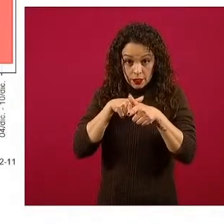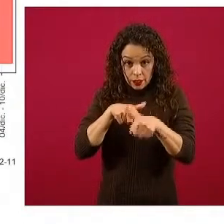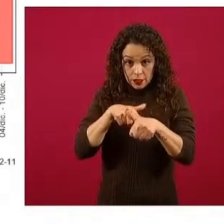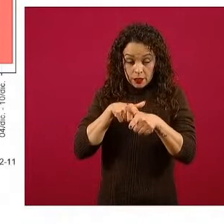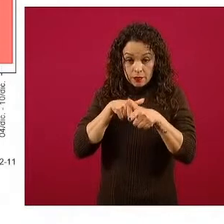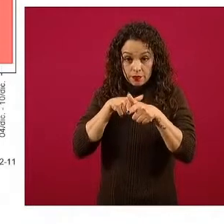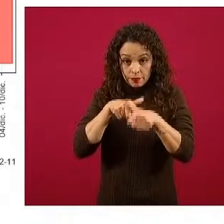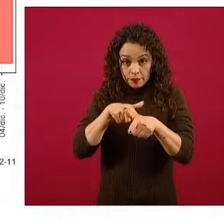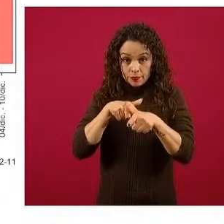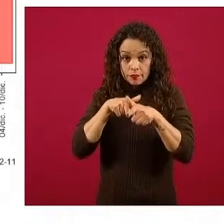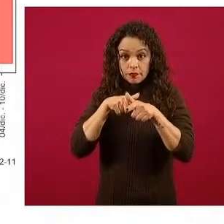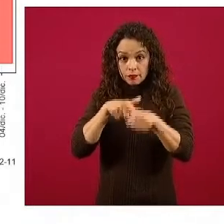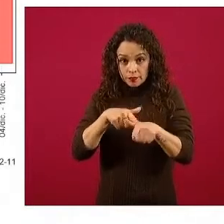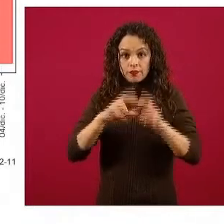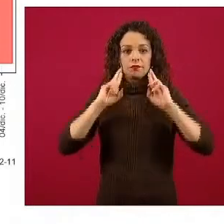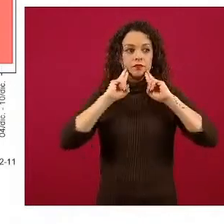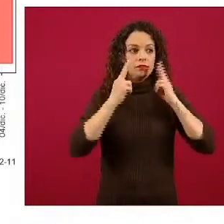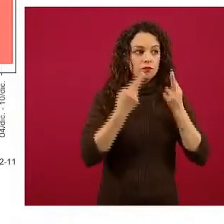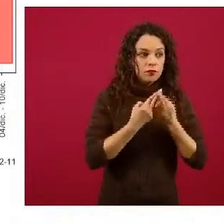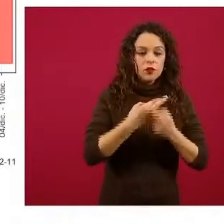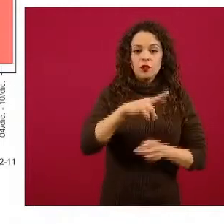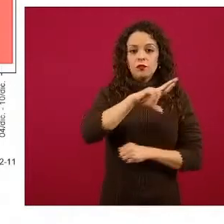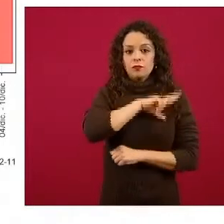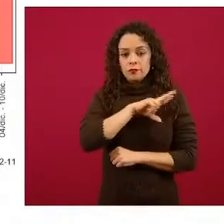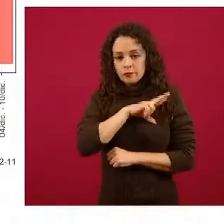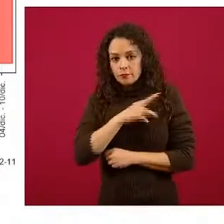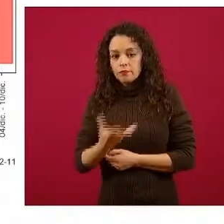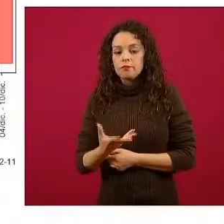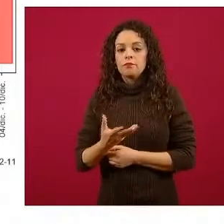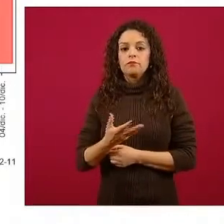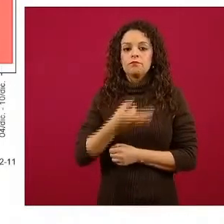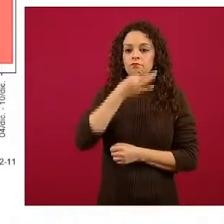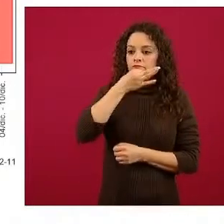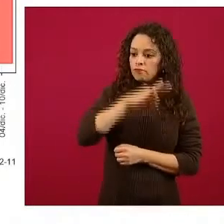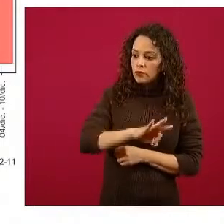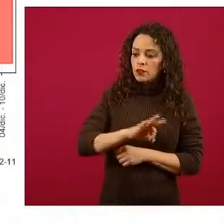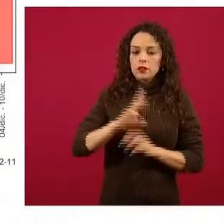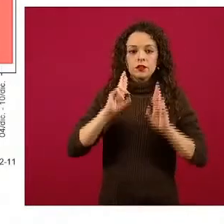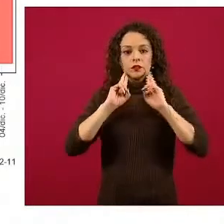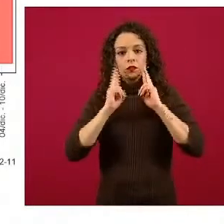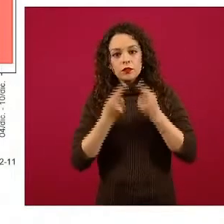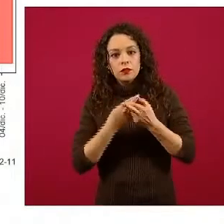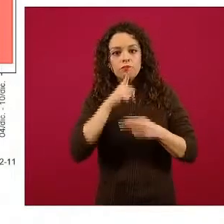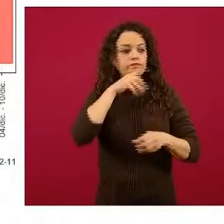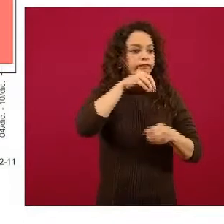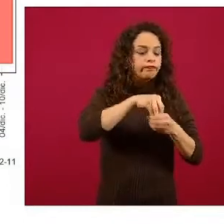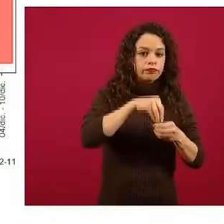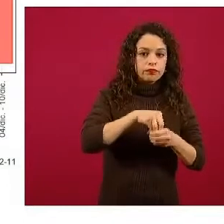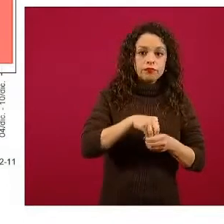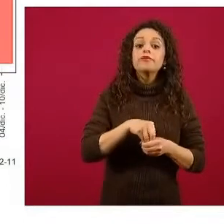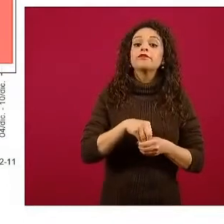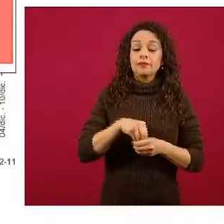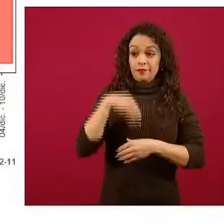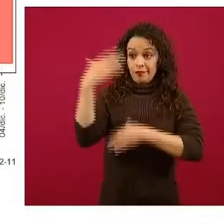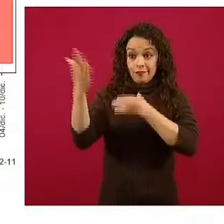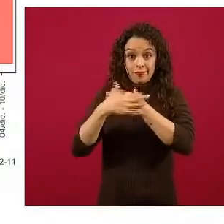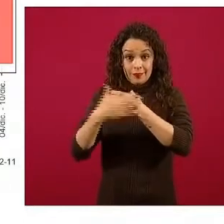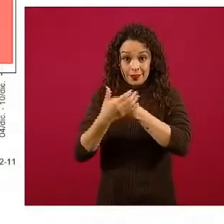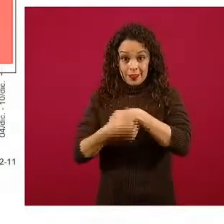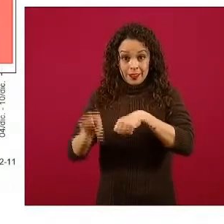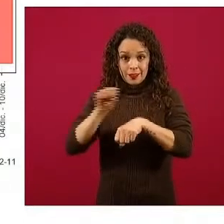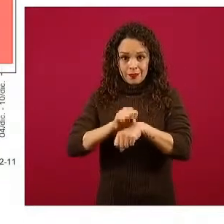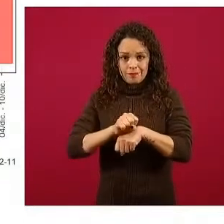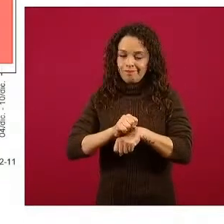congregación en espacios privados y circulación en espacios públicos, el salto para la siguiente semana va a ser